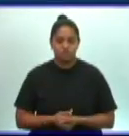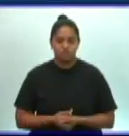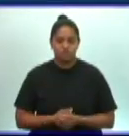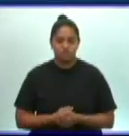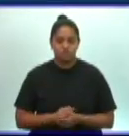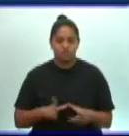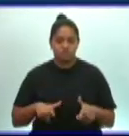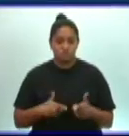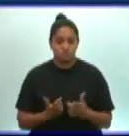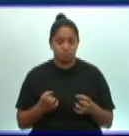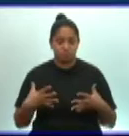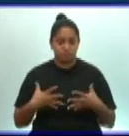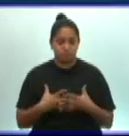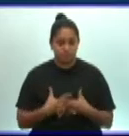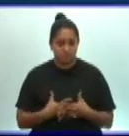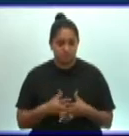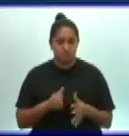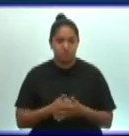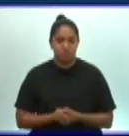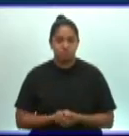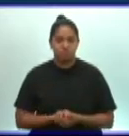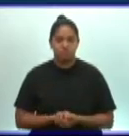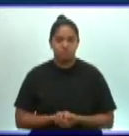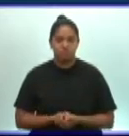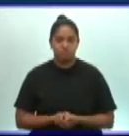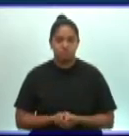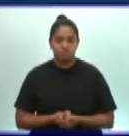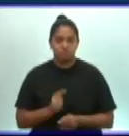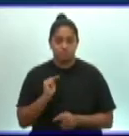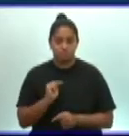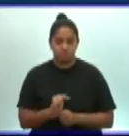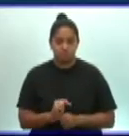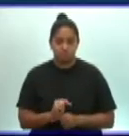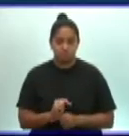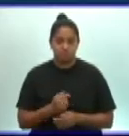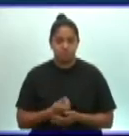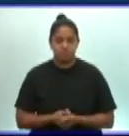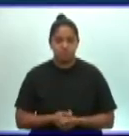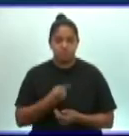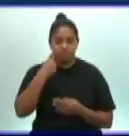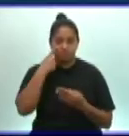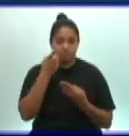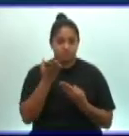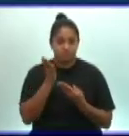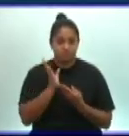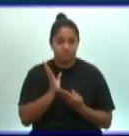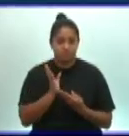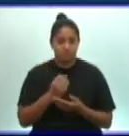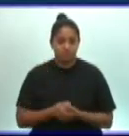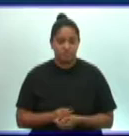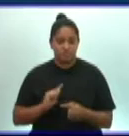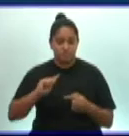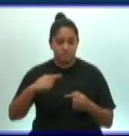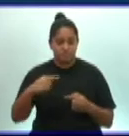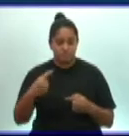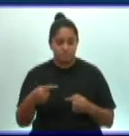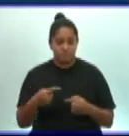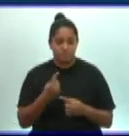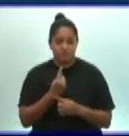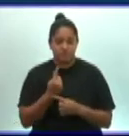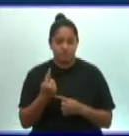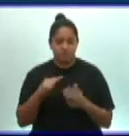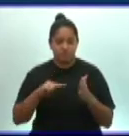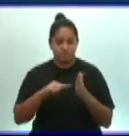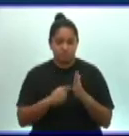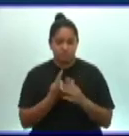de inversamente proporcional entre la presión y el volumen, y por tanto esta expresión que aparece en pantalla tiene que mantenerse constante, cada uno de estos términos multiplicado